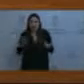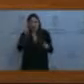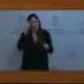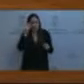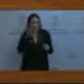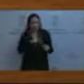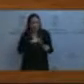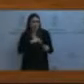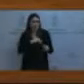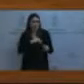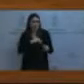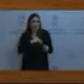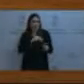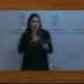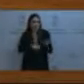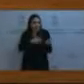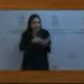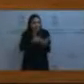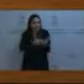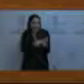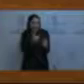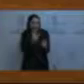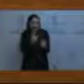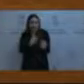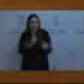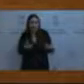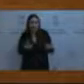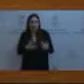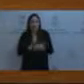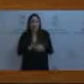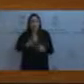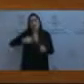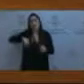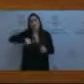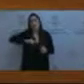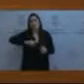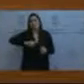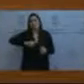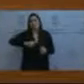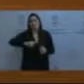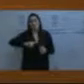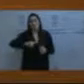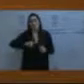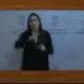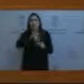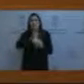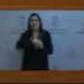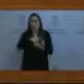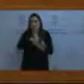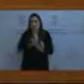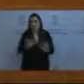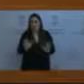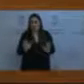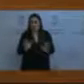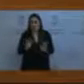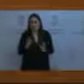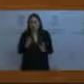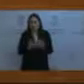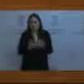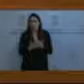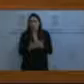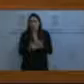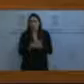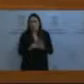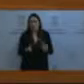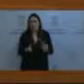que le reclamen eso, ¿no? Nosotros, evidentemente, vamos a votar a favor también de la proposición de